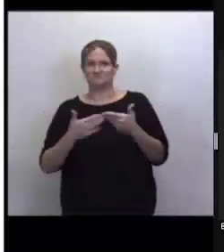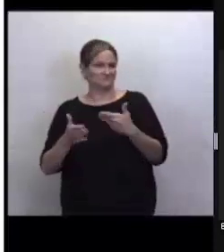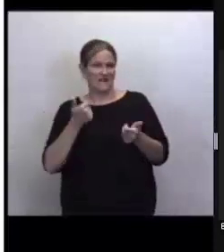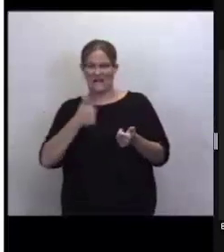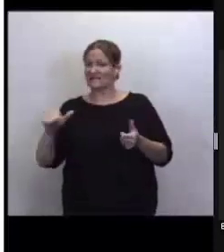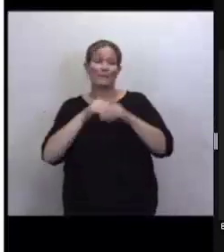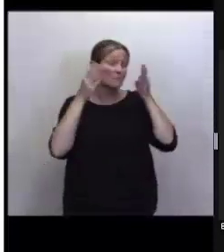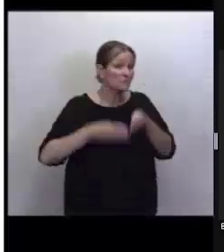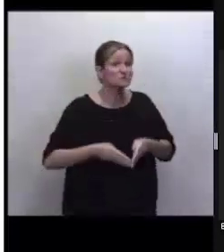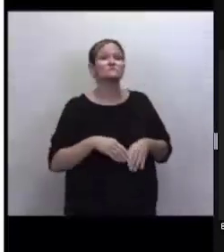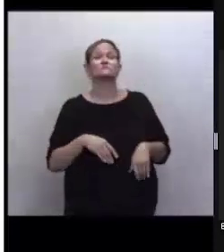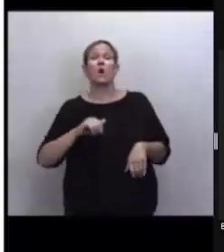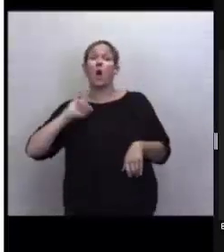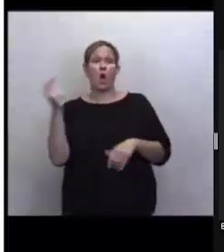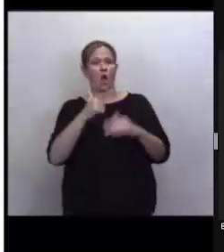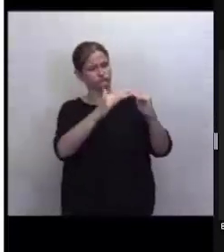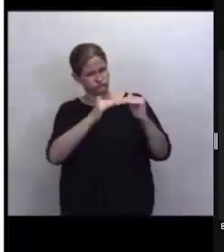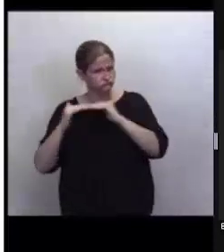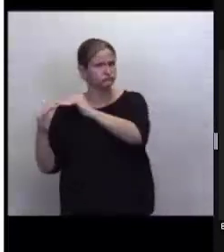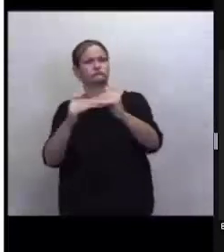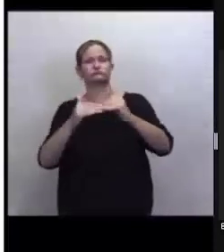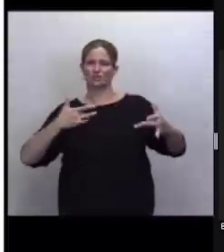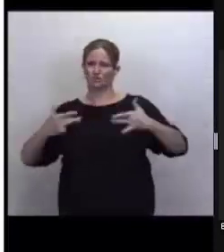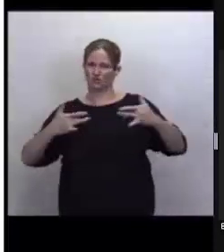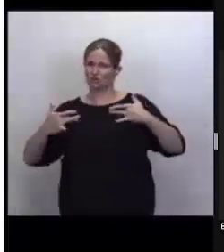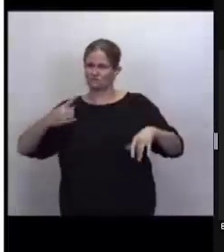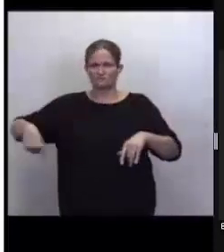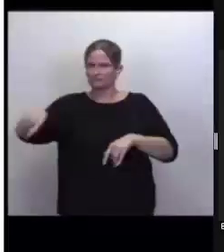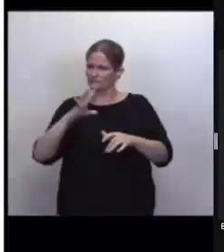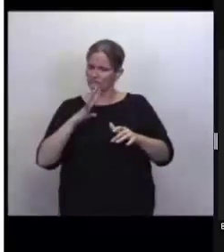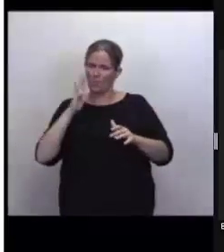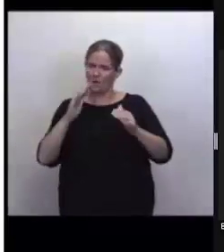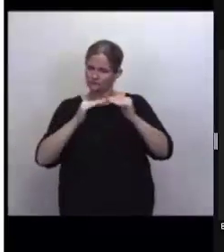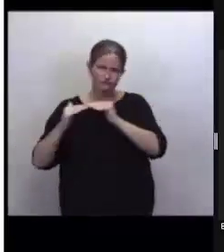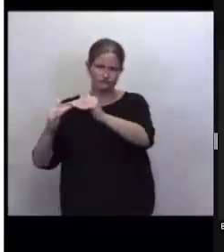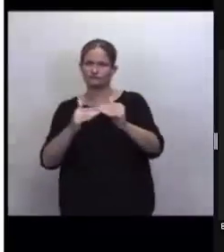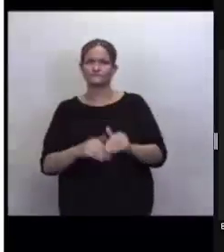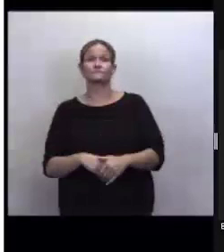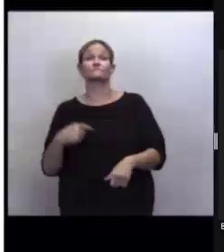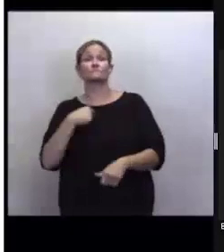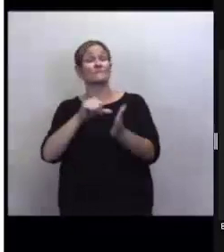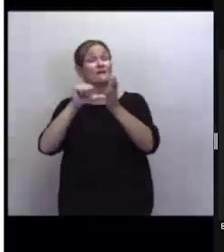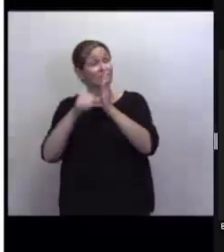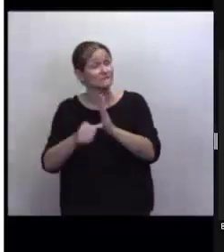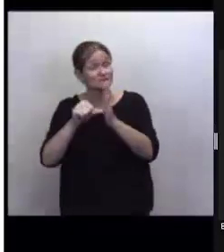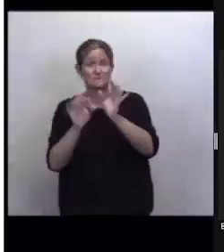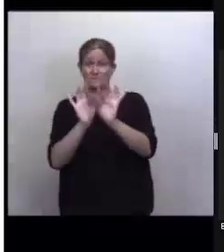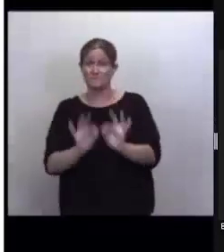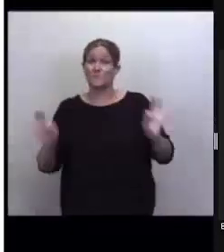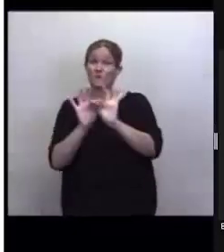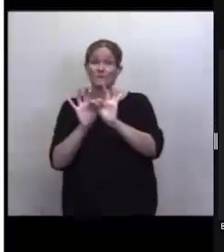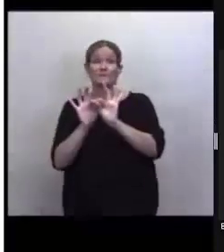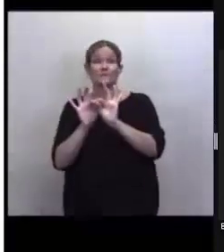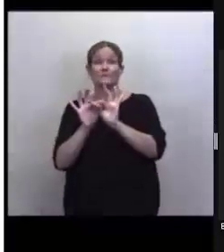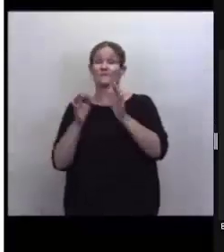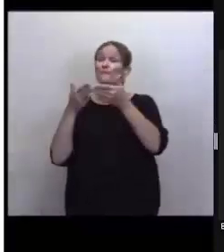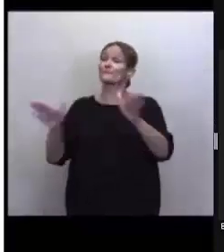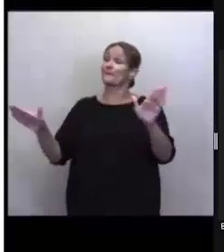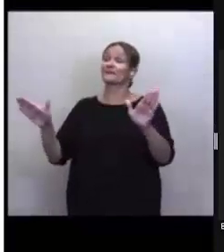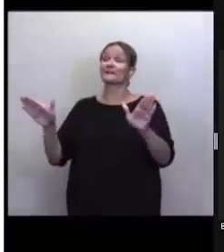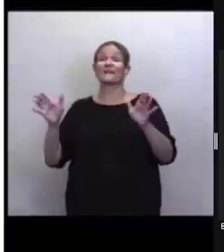el mismo nivel de consideración. Queremos enfatizar la importancia de las opiniones del público y